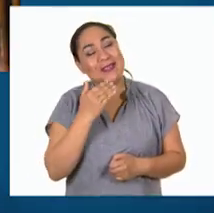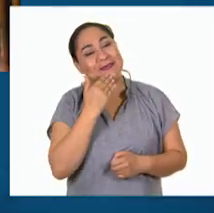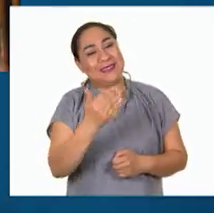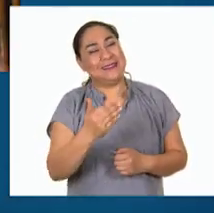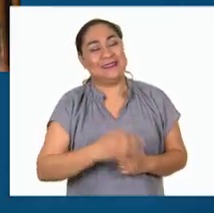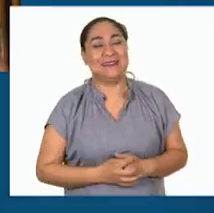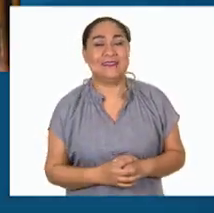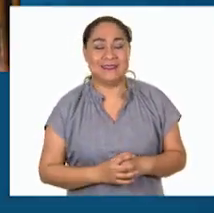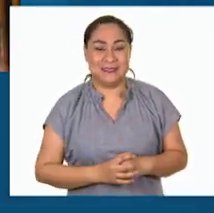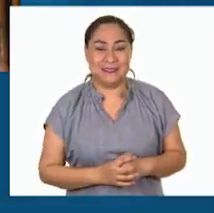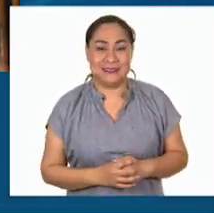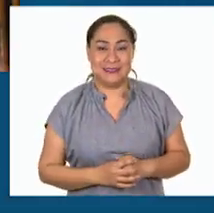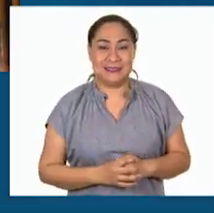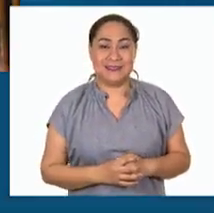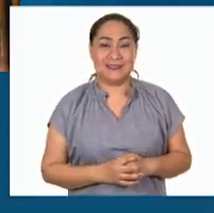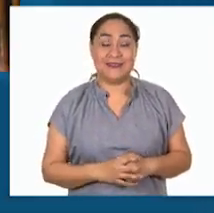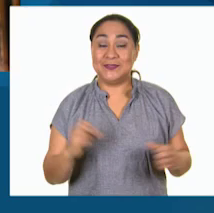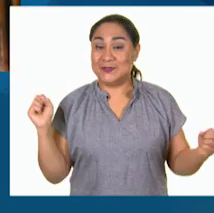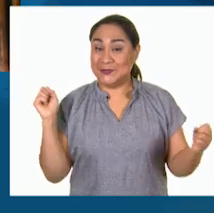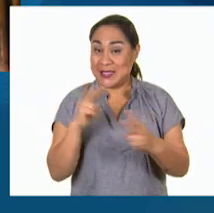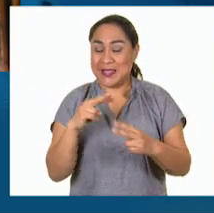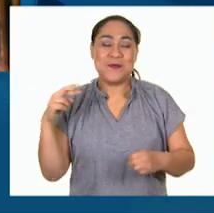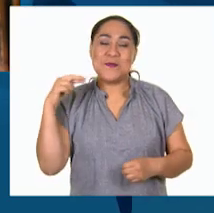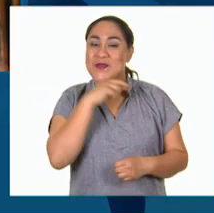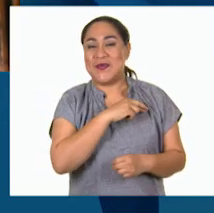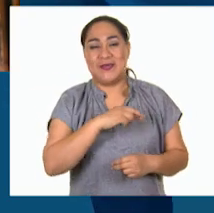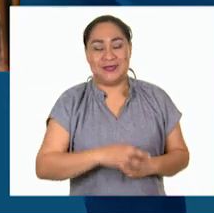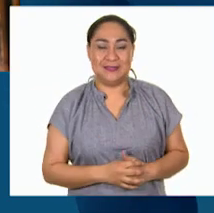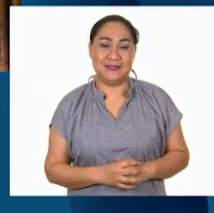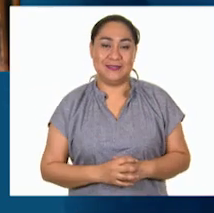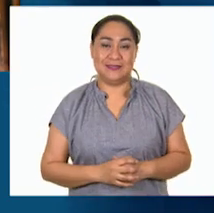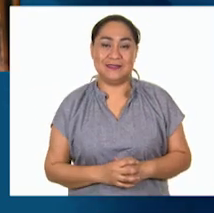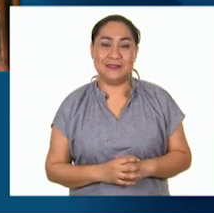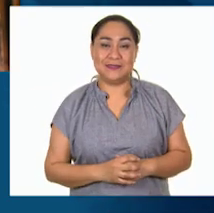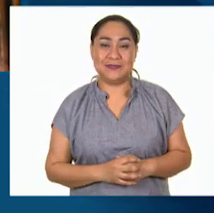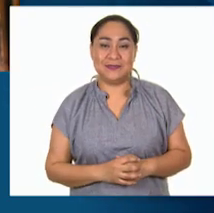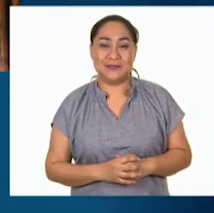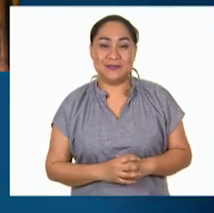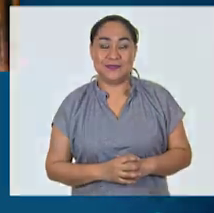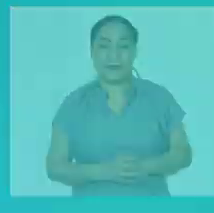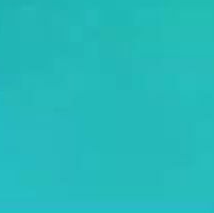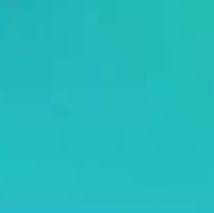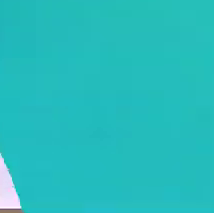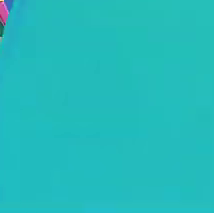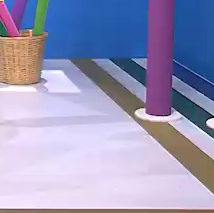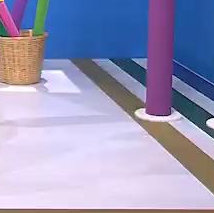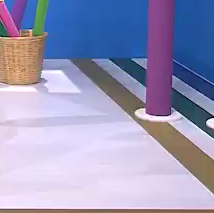¡Muy bien! ¡Nos vemos pronto!